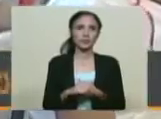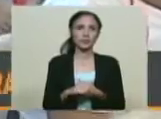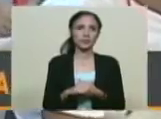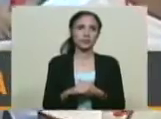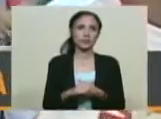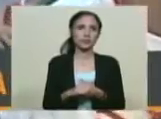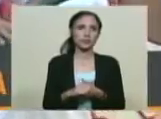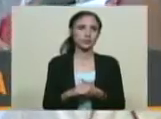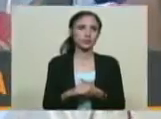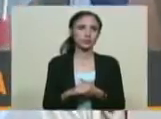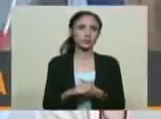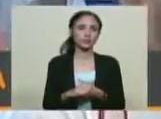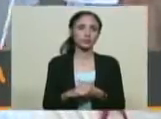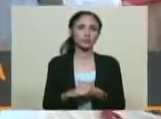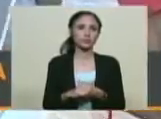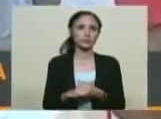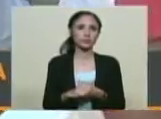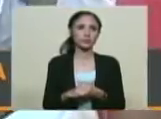Impresionante.